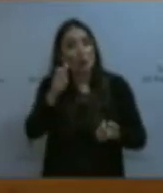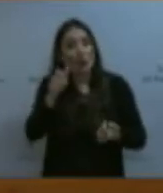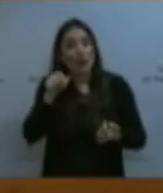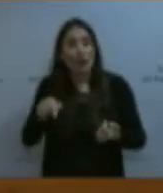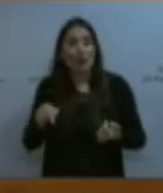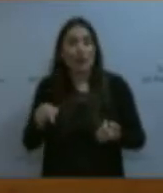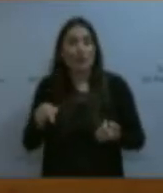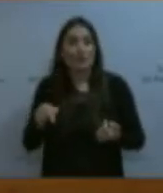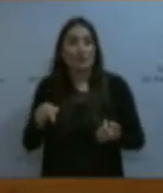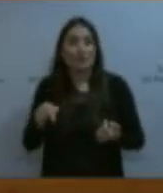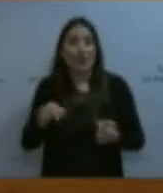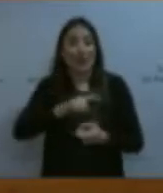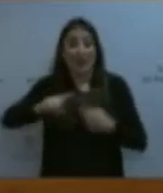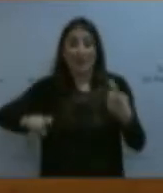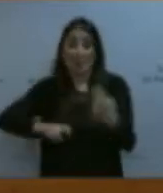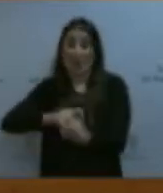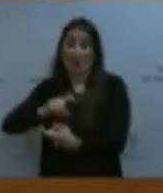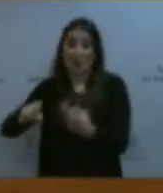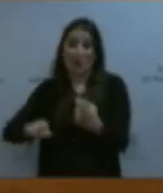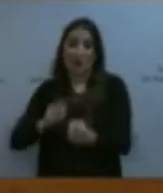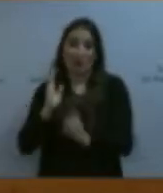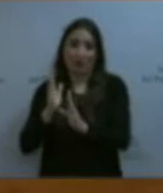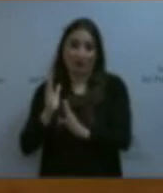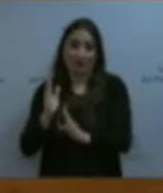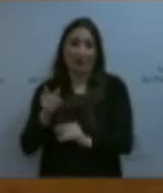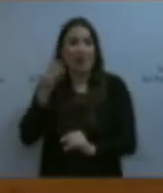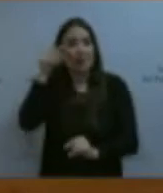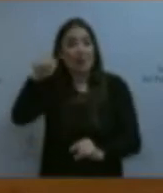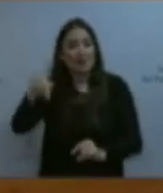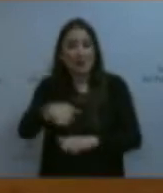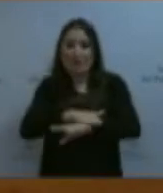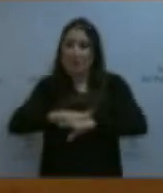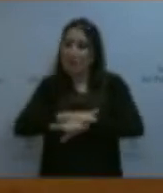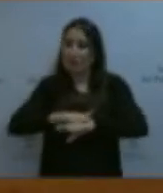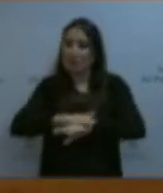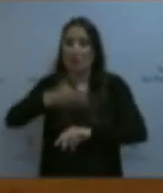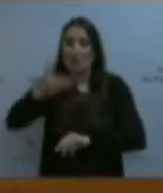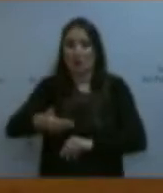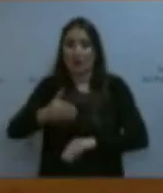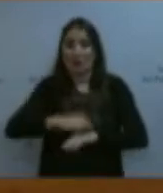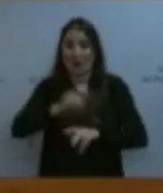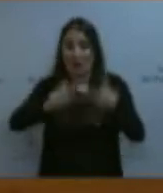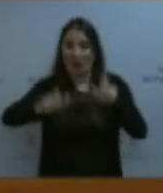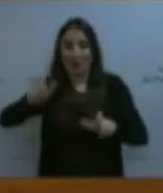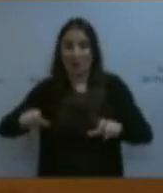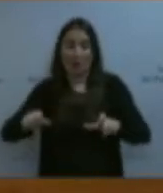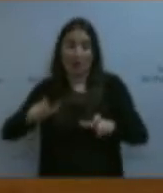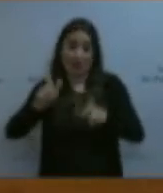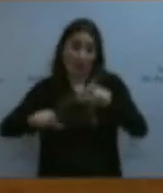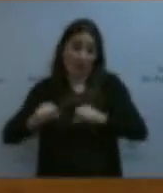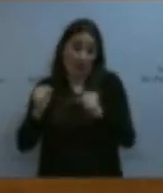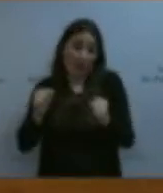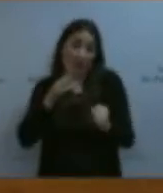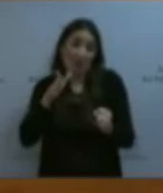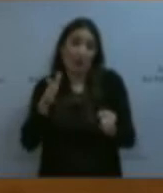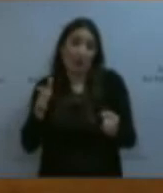desangrándose año a año, ¿no? Creemos que lleve un pilar demográfico más al ser la